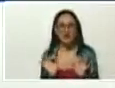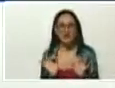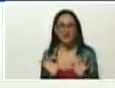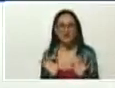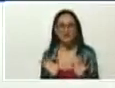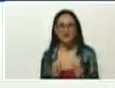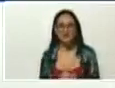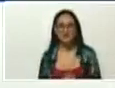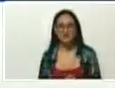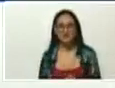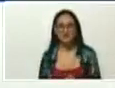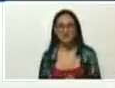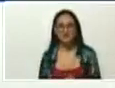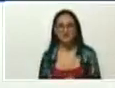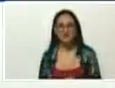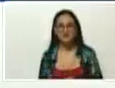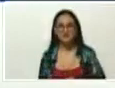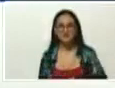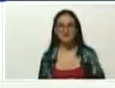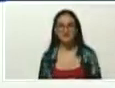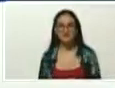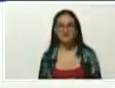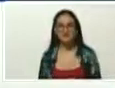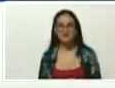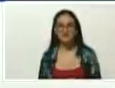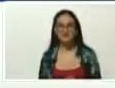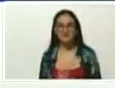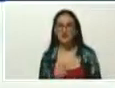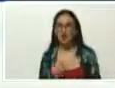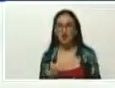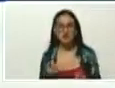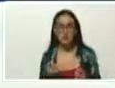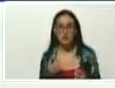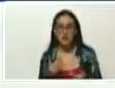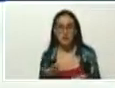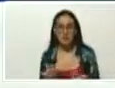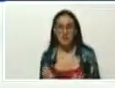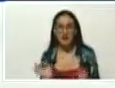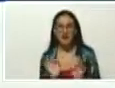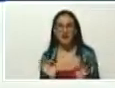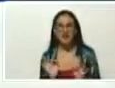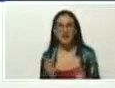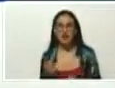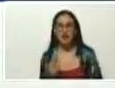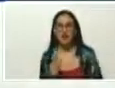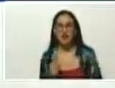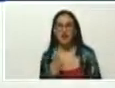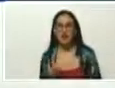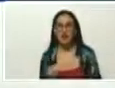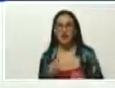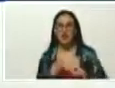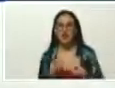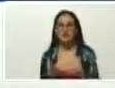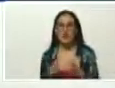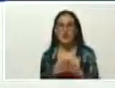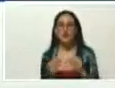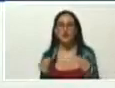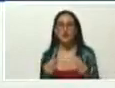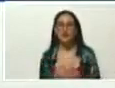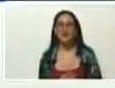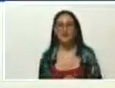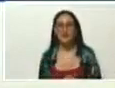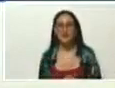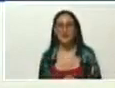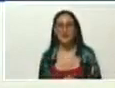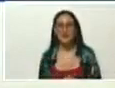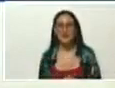Y tampoco yo le pedía nada a él. Y resulta que los dos nos dimos todo. Y nos seguimos dando todo,